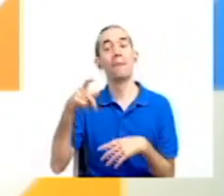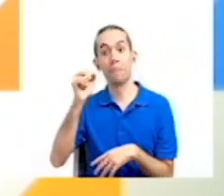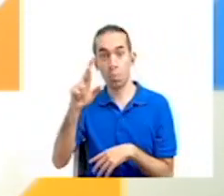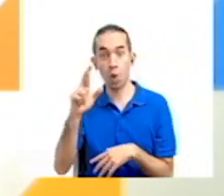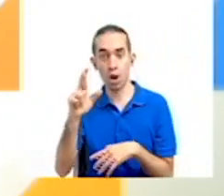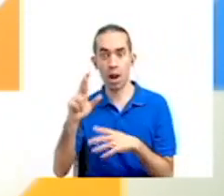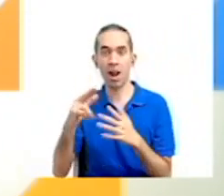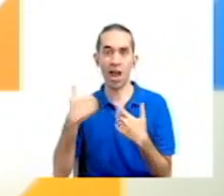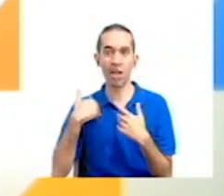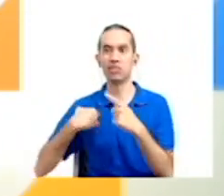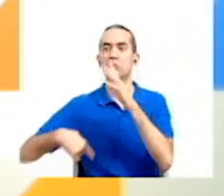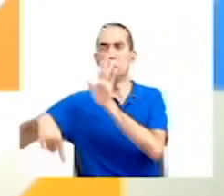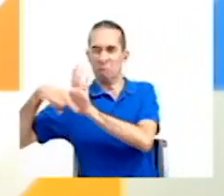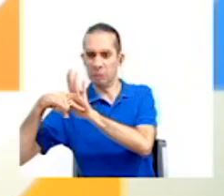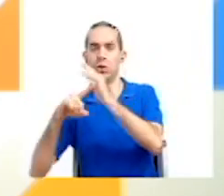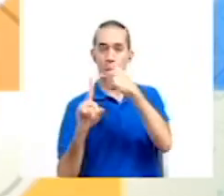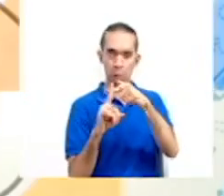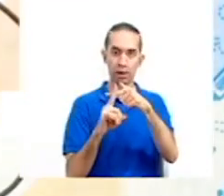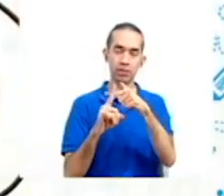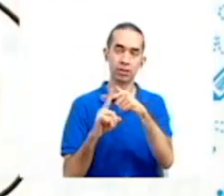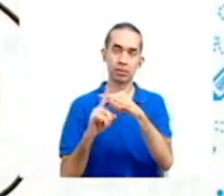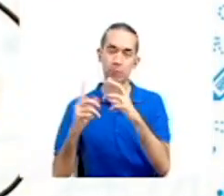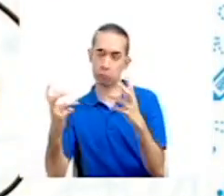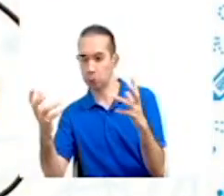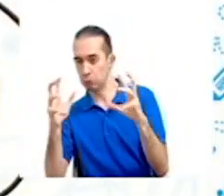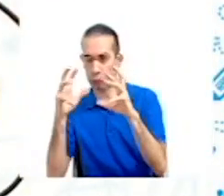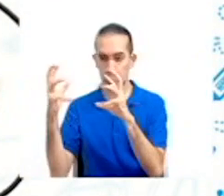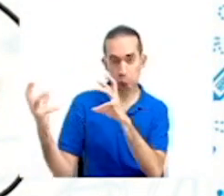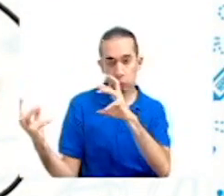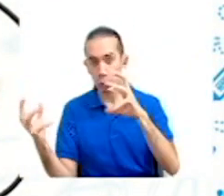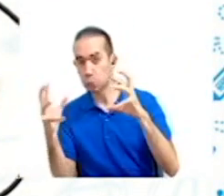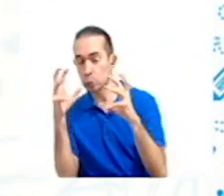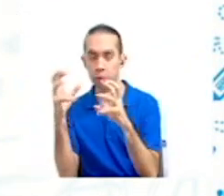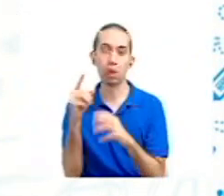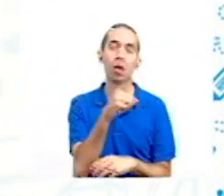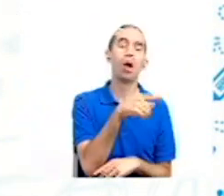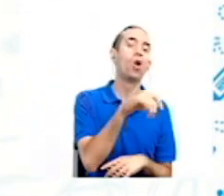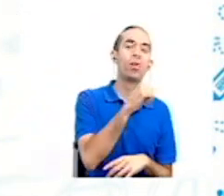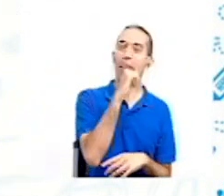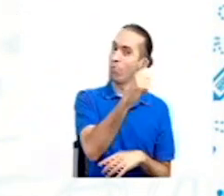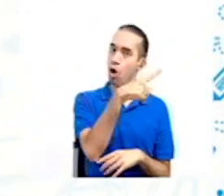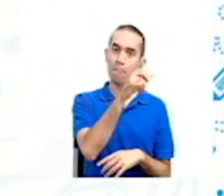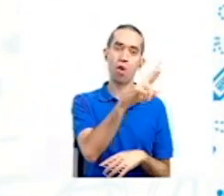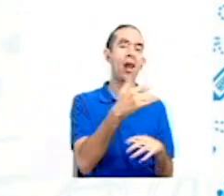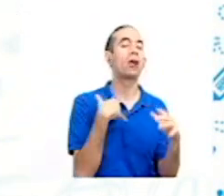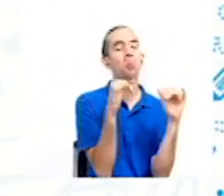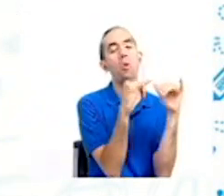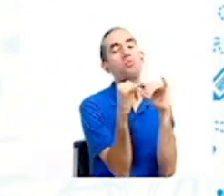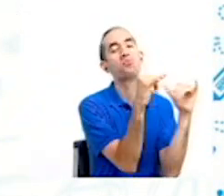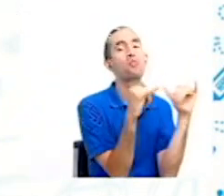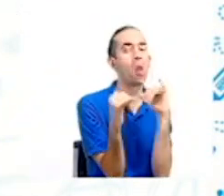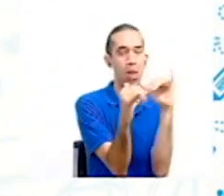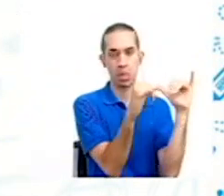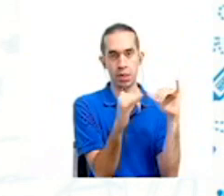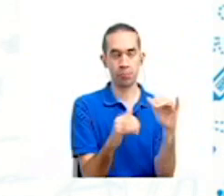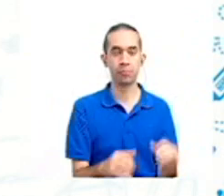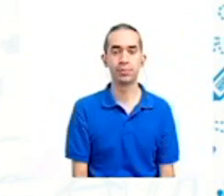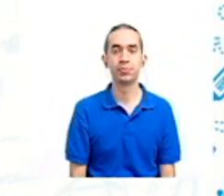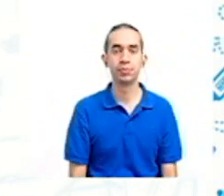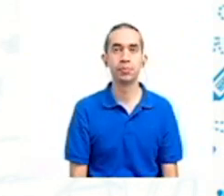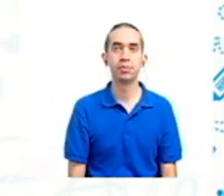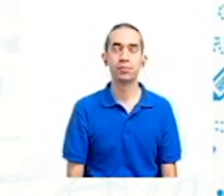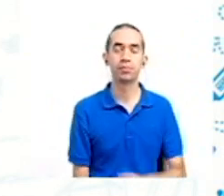eléctrica. Vamos a continuar con lo siguiente. Ok, dependiendo de esas